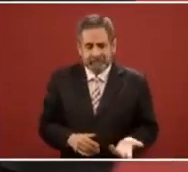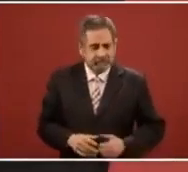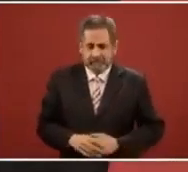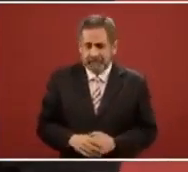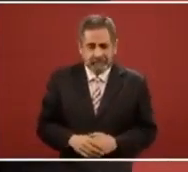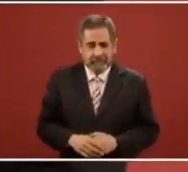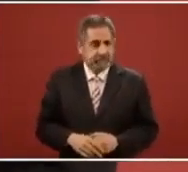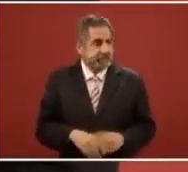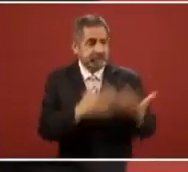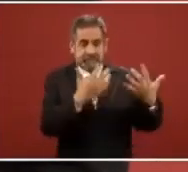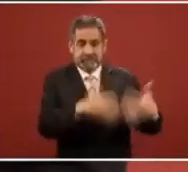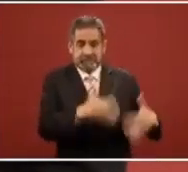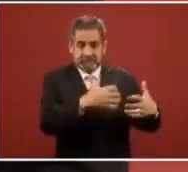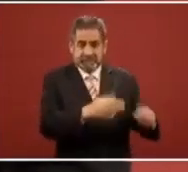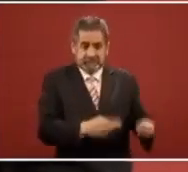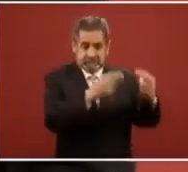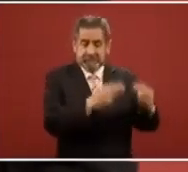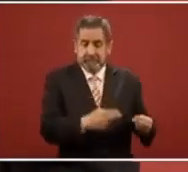Las empresas